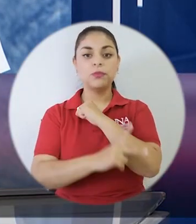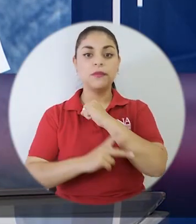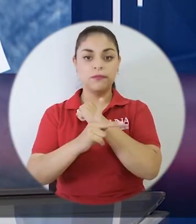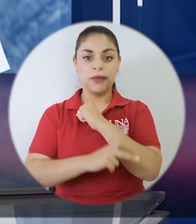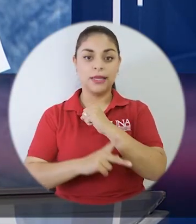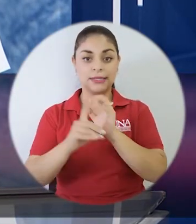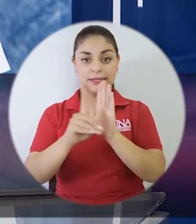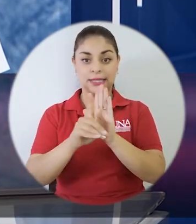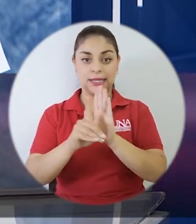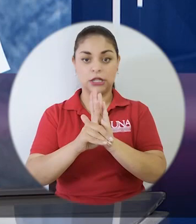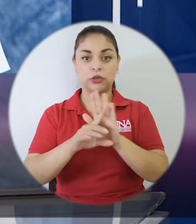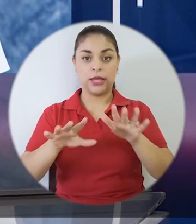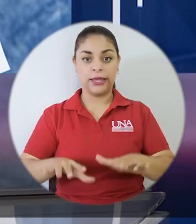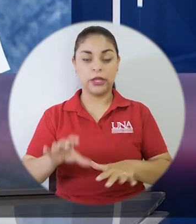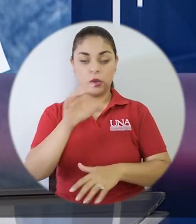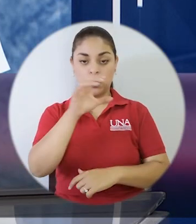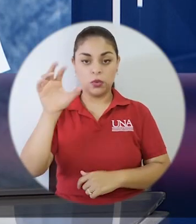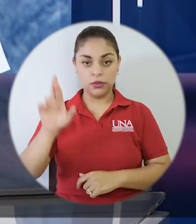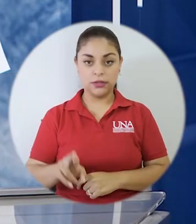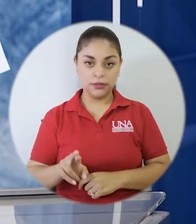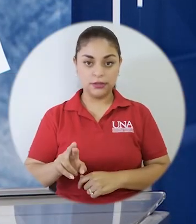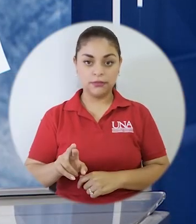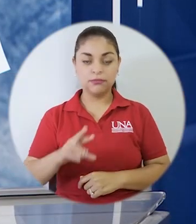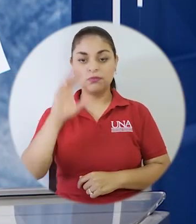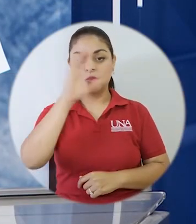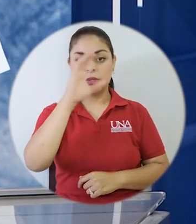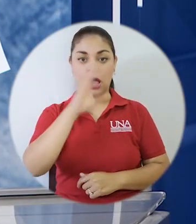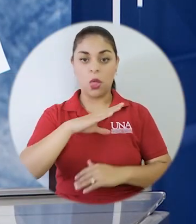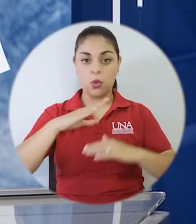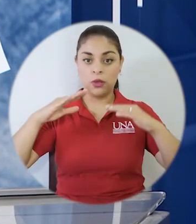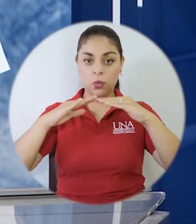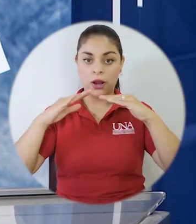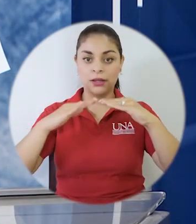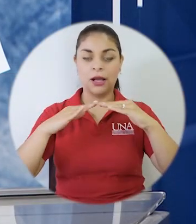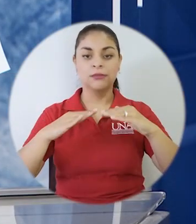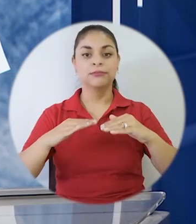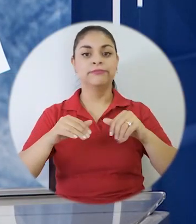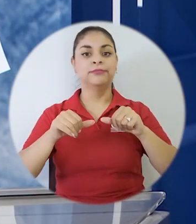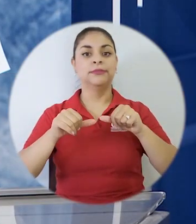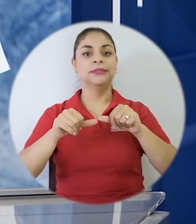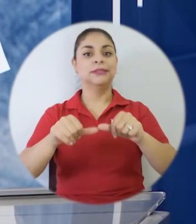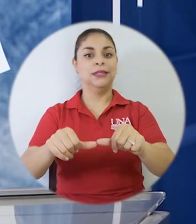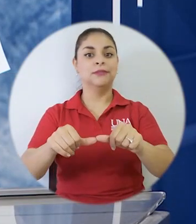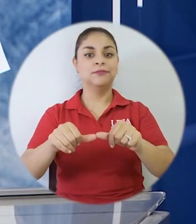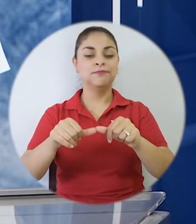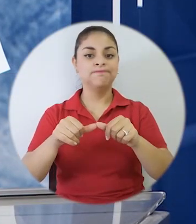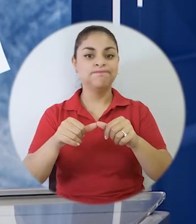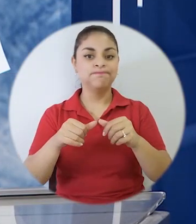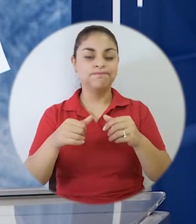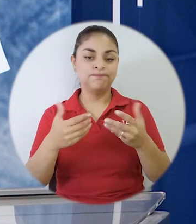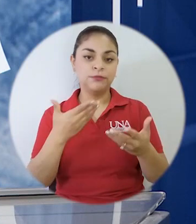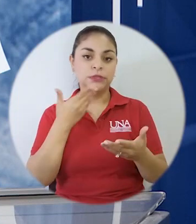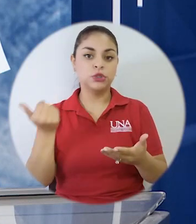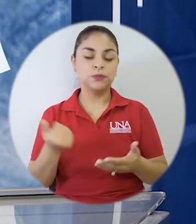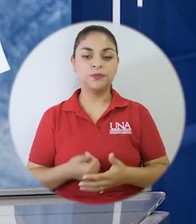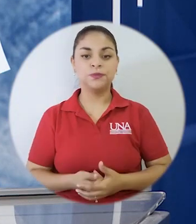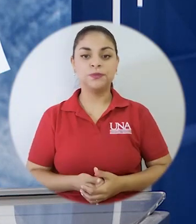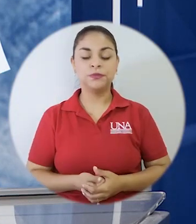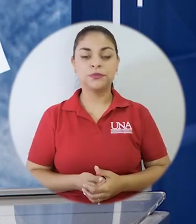que el Estado Social de Derecho en Costa Rica y la búsqueda por la igualdad se mantenga en la medida de las